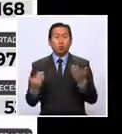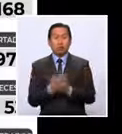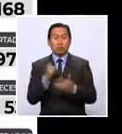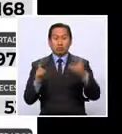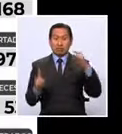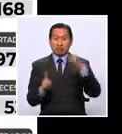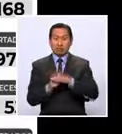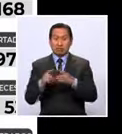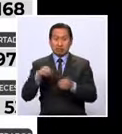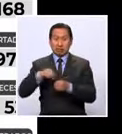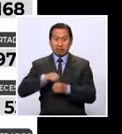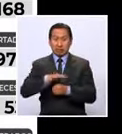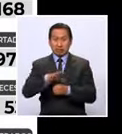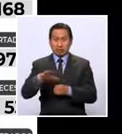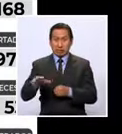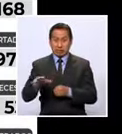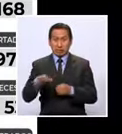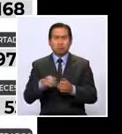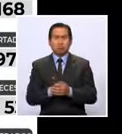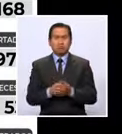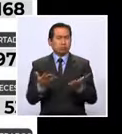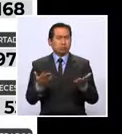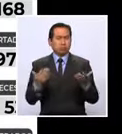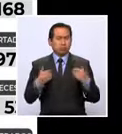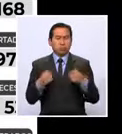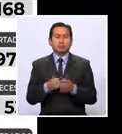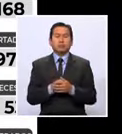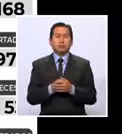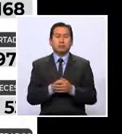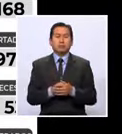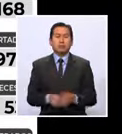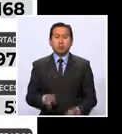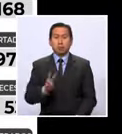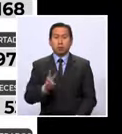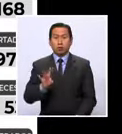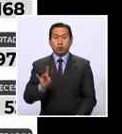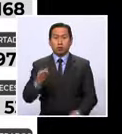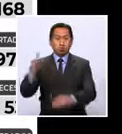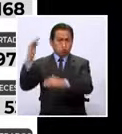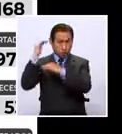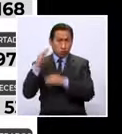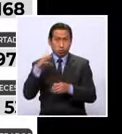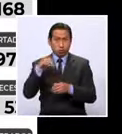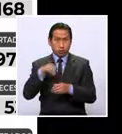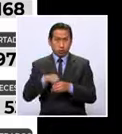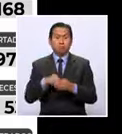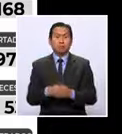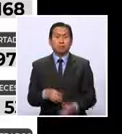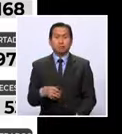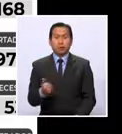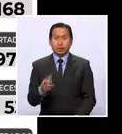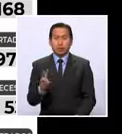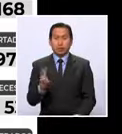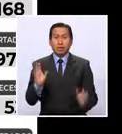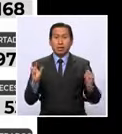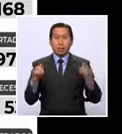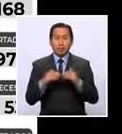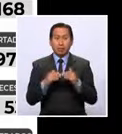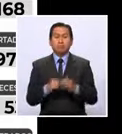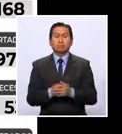positivos que corresponde a 28 en santa cruz 17 la paz